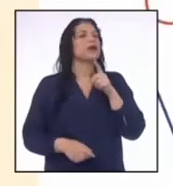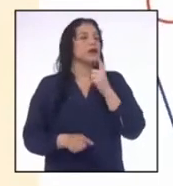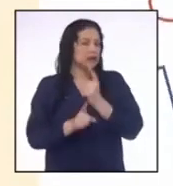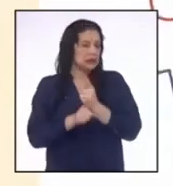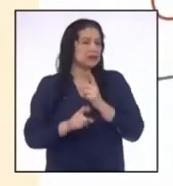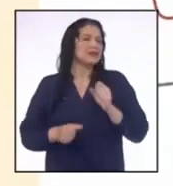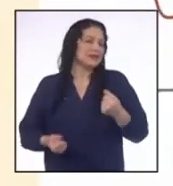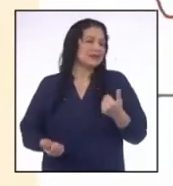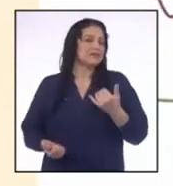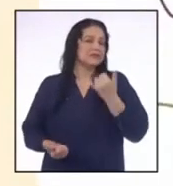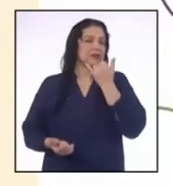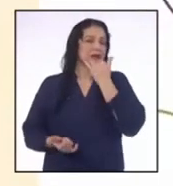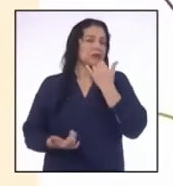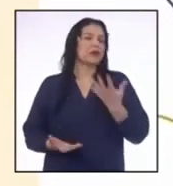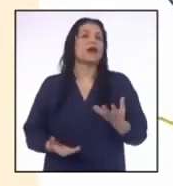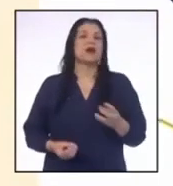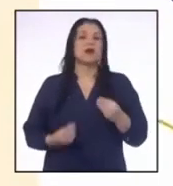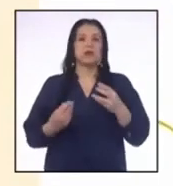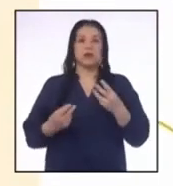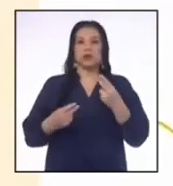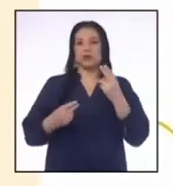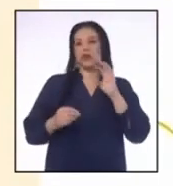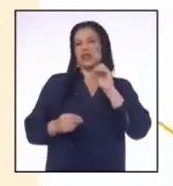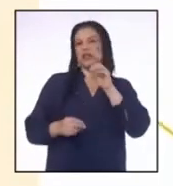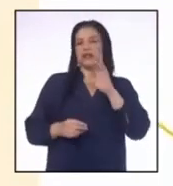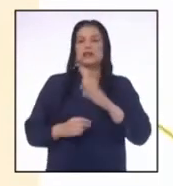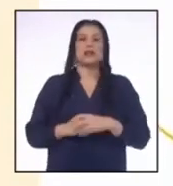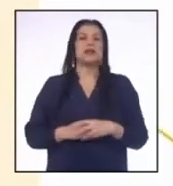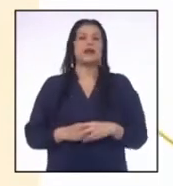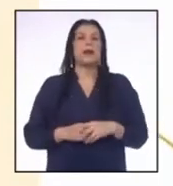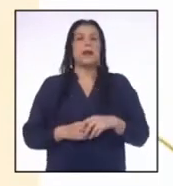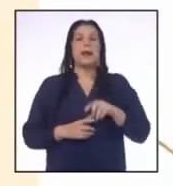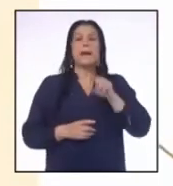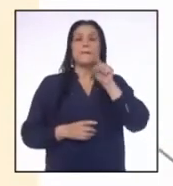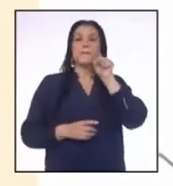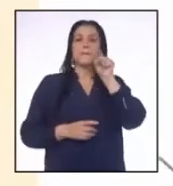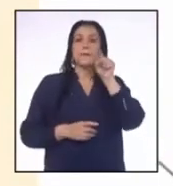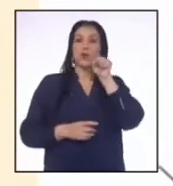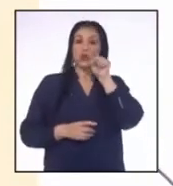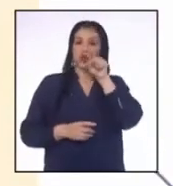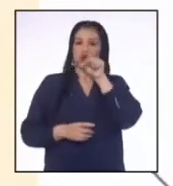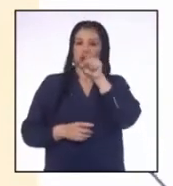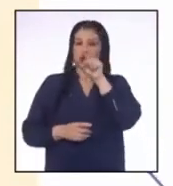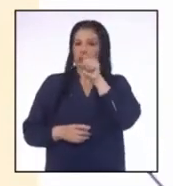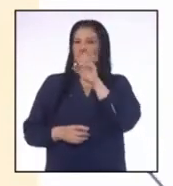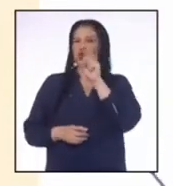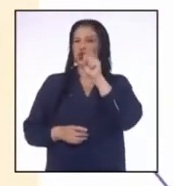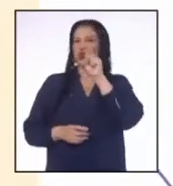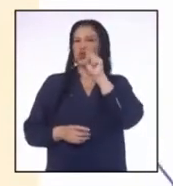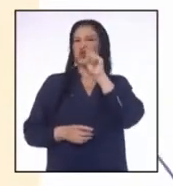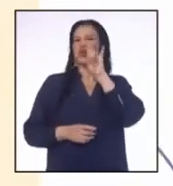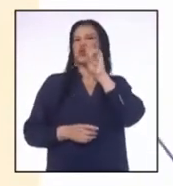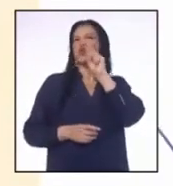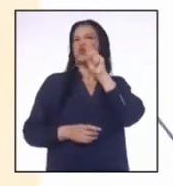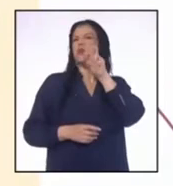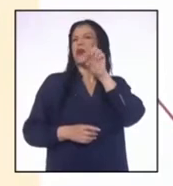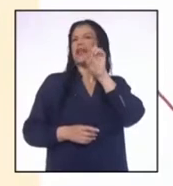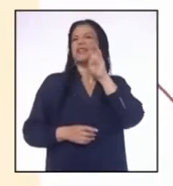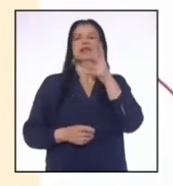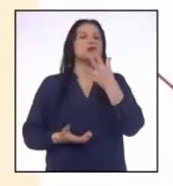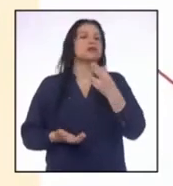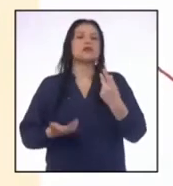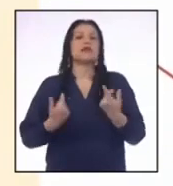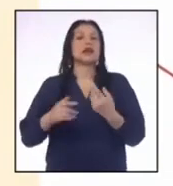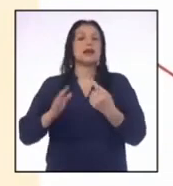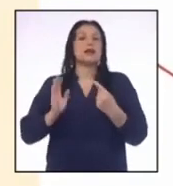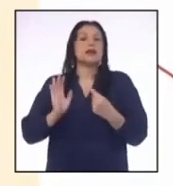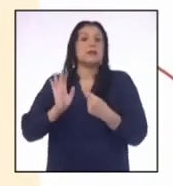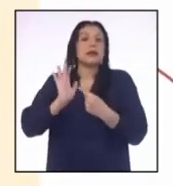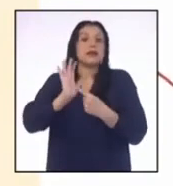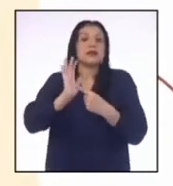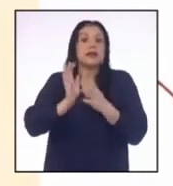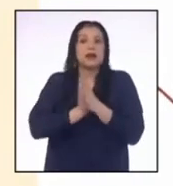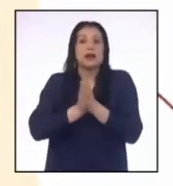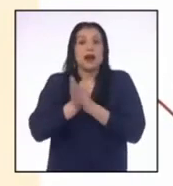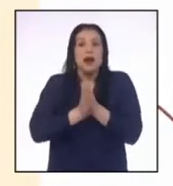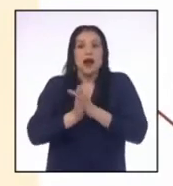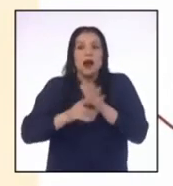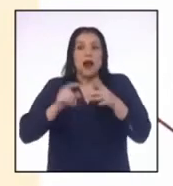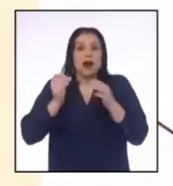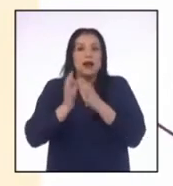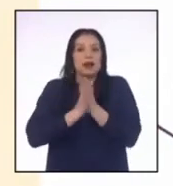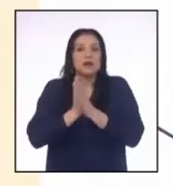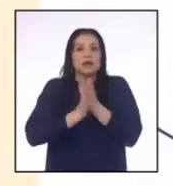caso sí. Como su nombre lo dice, los puntos suspensivos sirven para indicar suspenso o